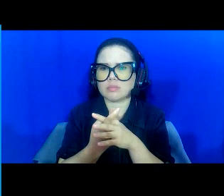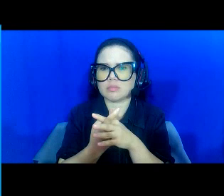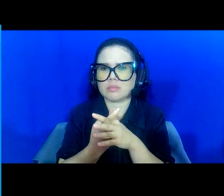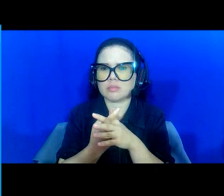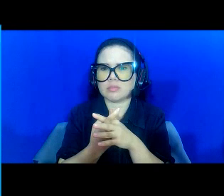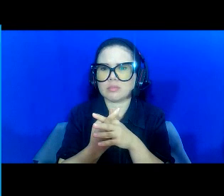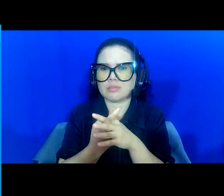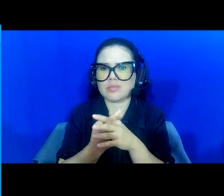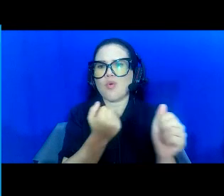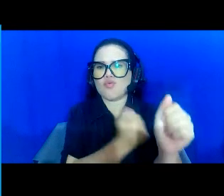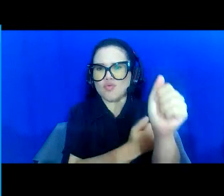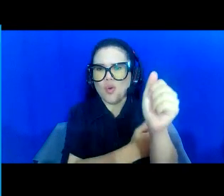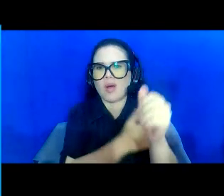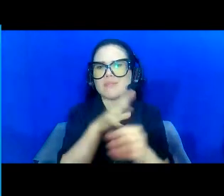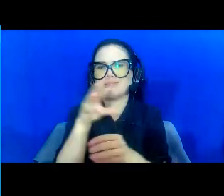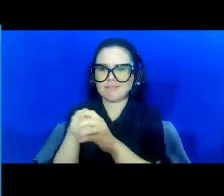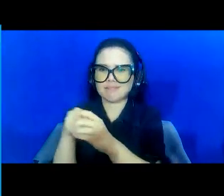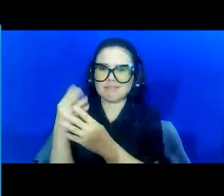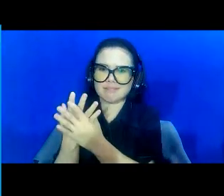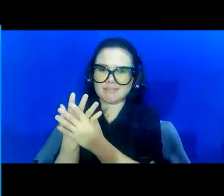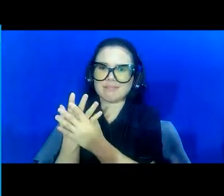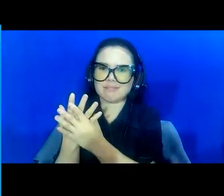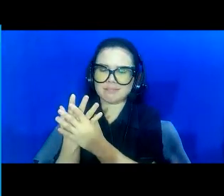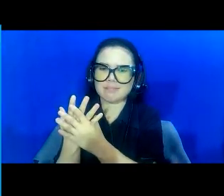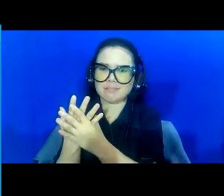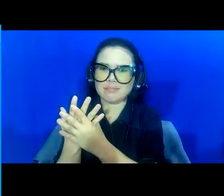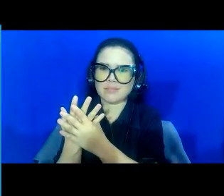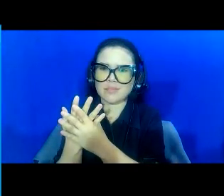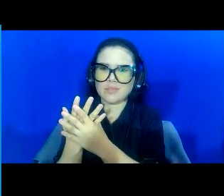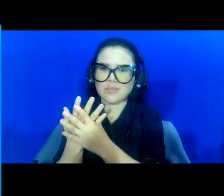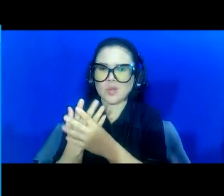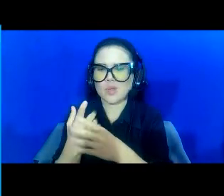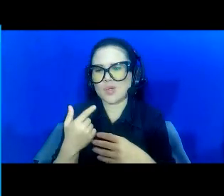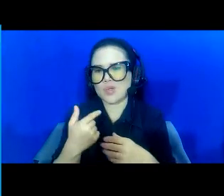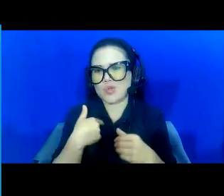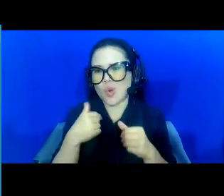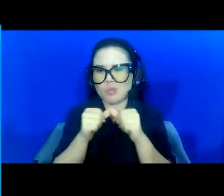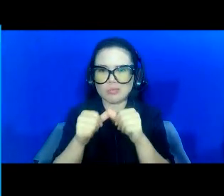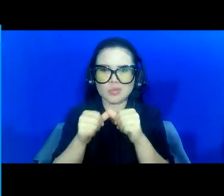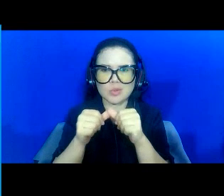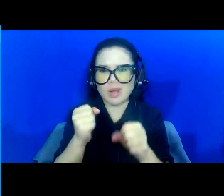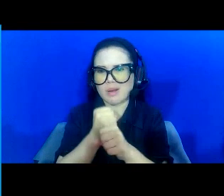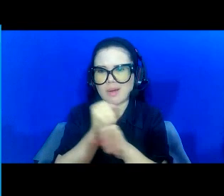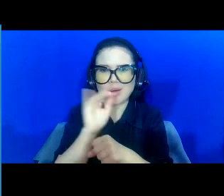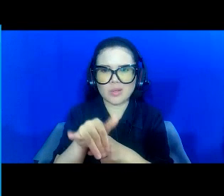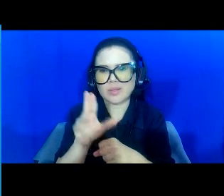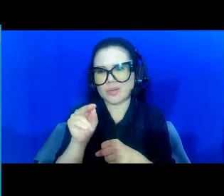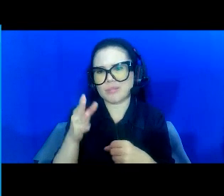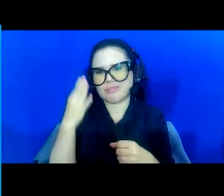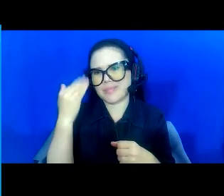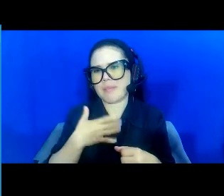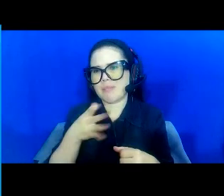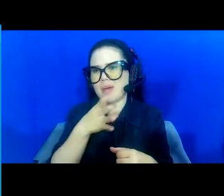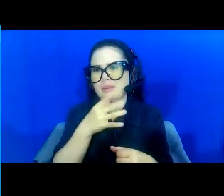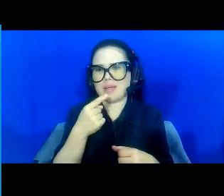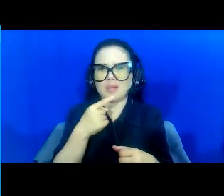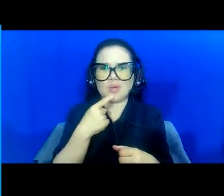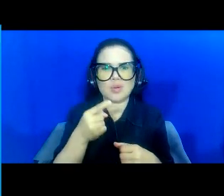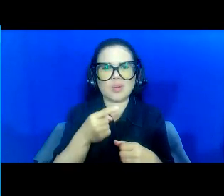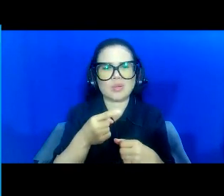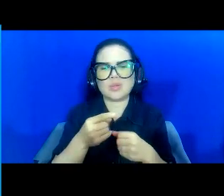la droga adentro. No lo terminé de vivir porque de ahí pues mi mamá me salte de ahí que total, a los trabajadores no